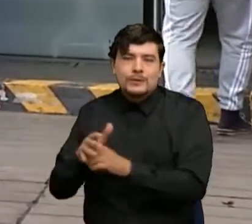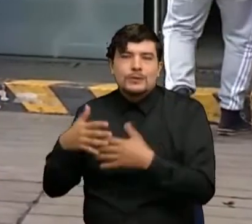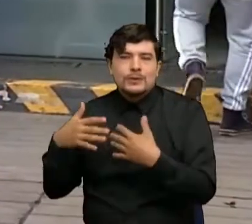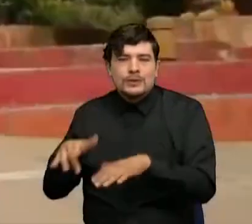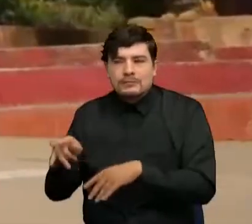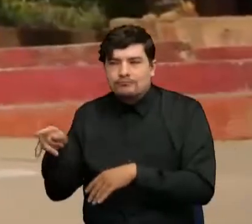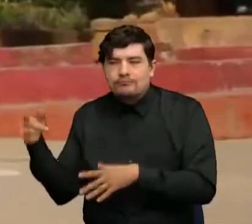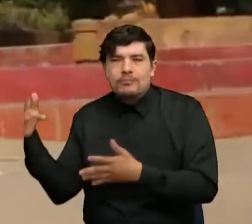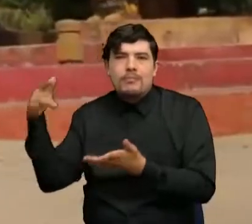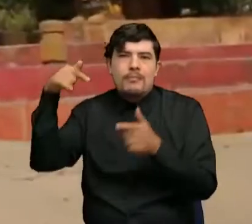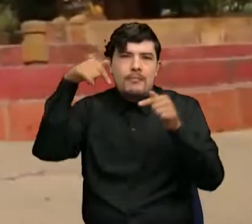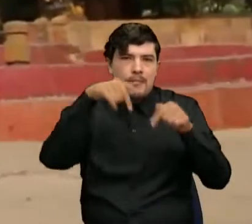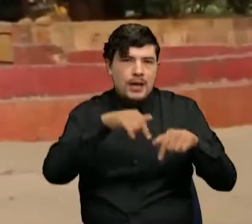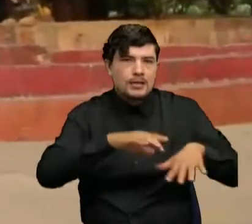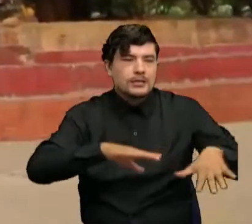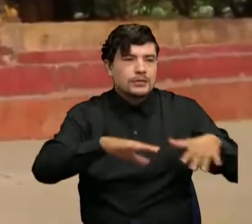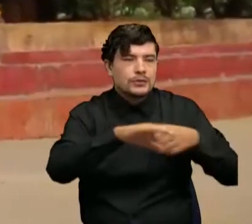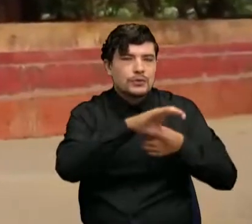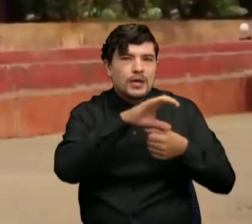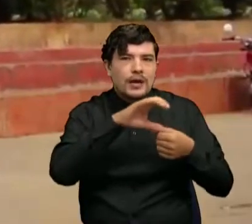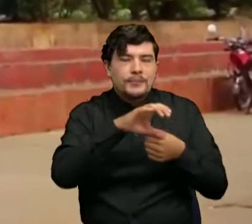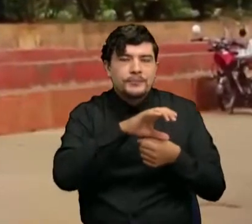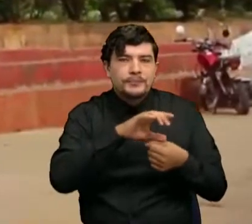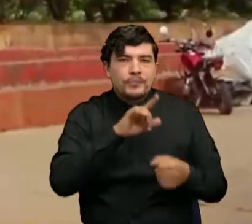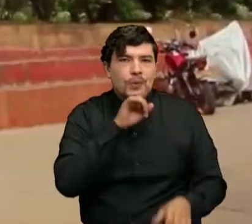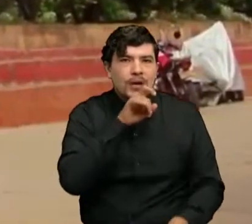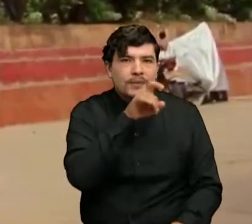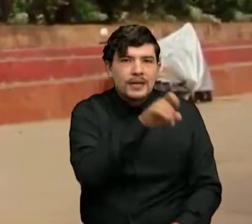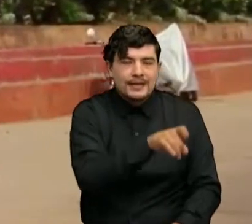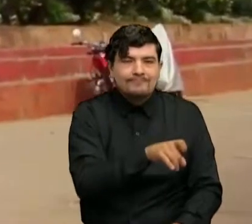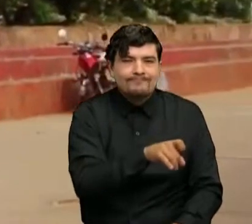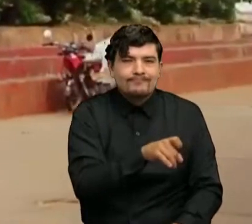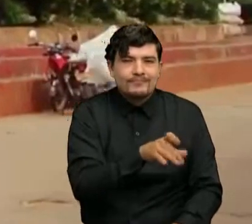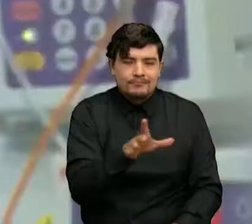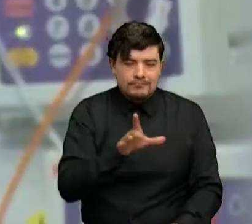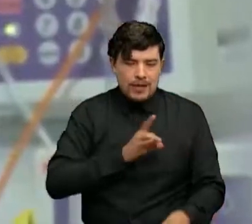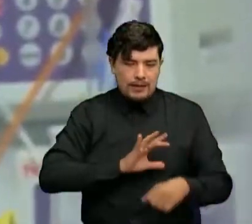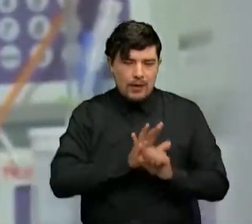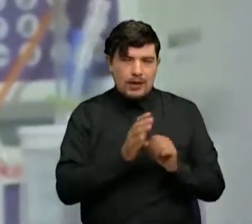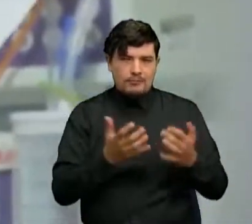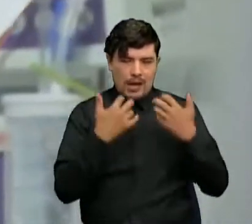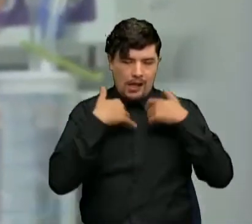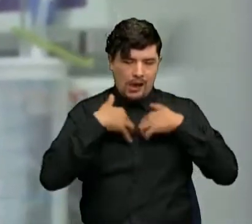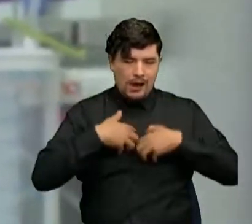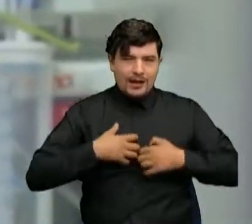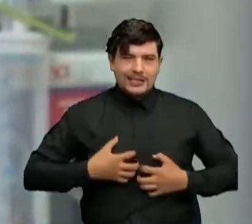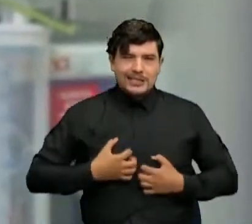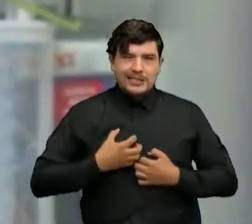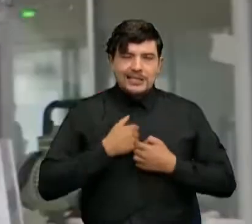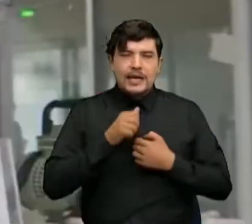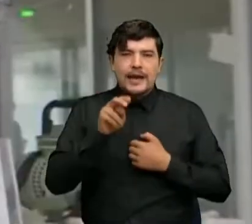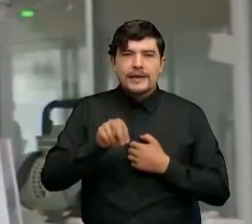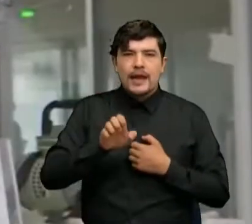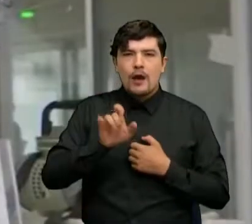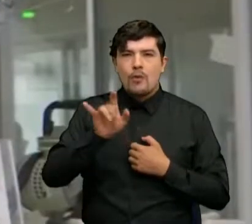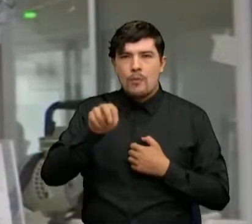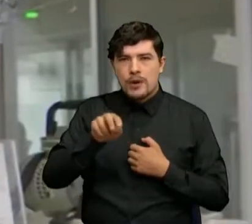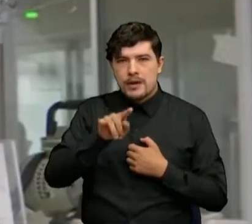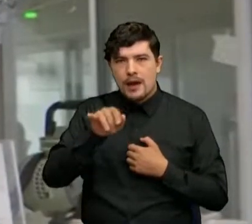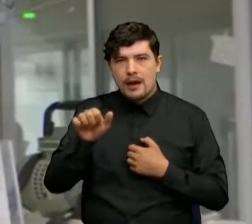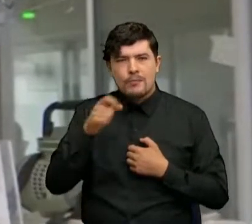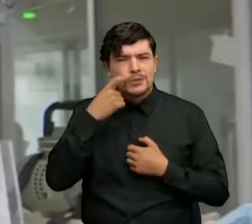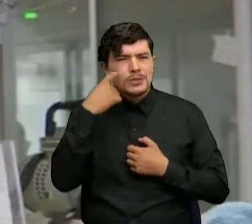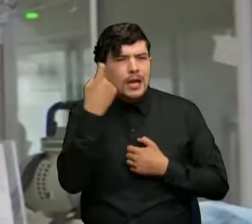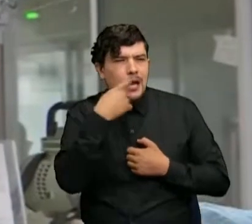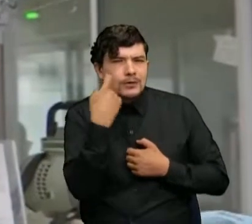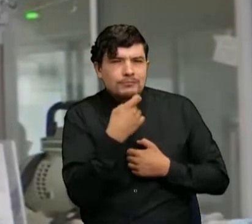falta de oxígeno y equipos para tratar su neumonía, resultado del contagio del COVID-19. Ella llegó a la ciudad en busca de una cama UCI